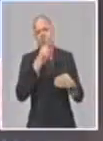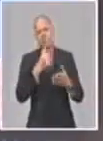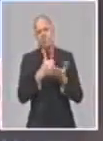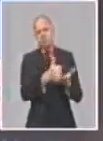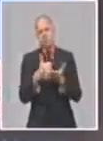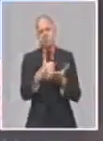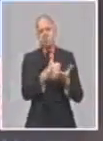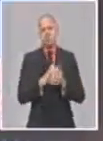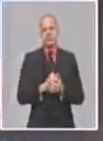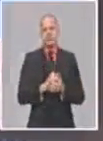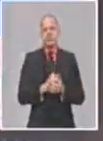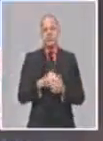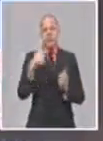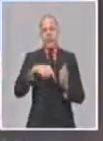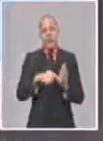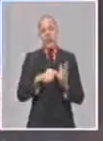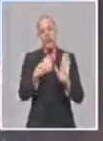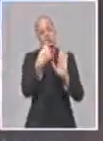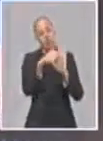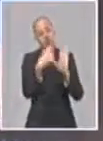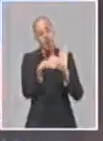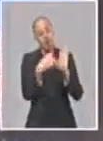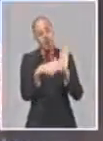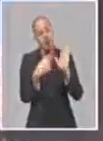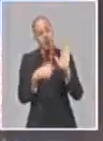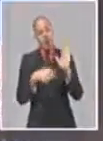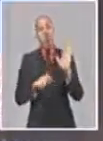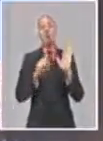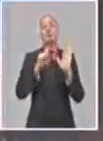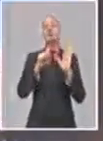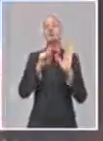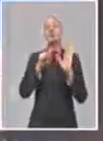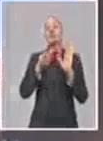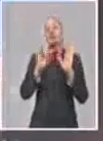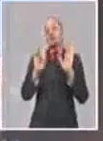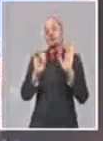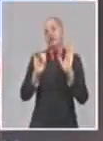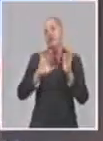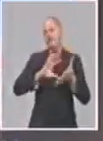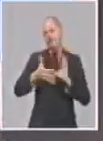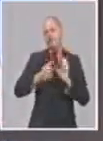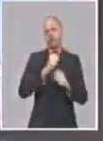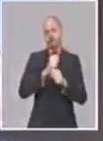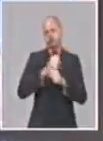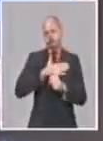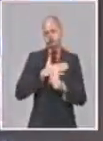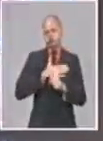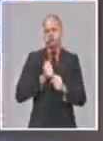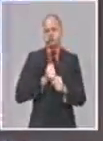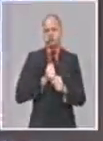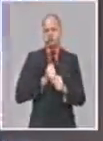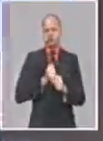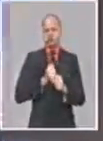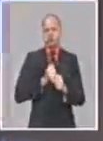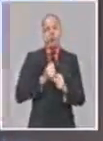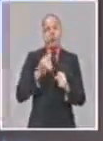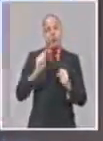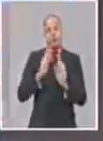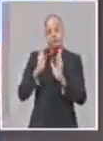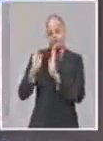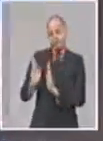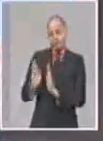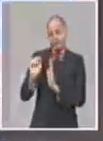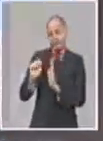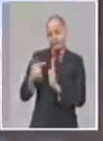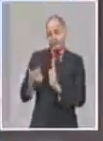tenemos hoy, que es una lista de actividades permitidas, unas 127 actividades, por lo que le llamamos una lista de actividades no permitidas, pudiéramos decir,